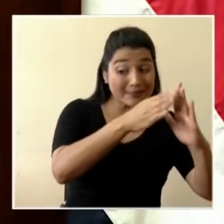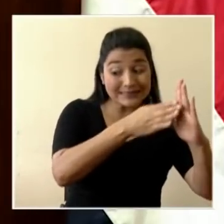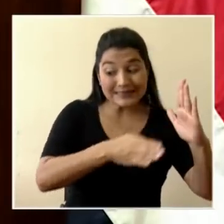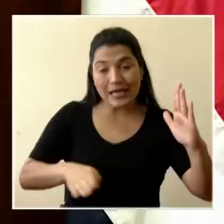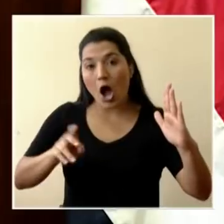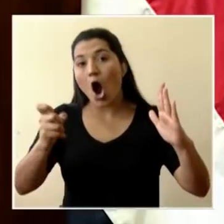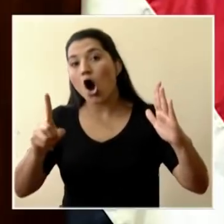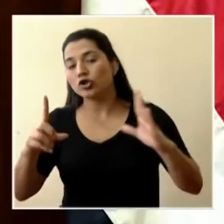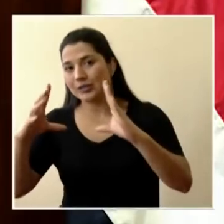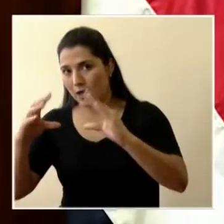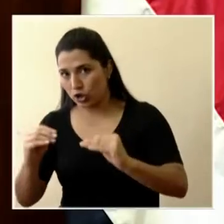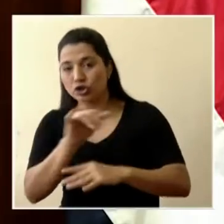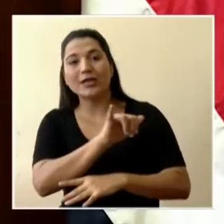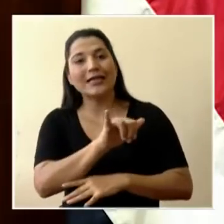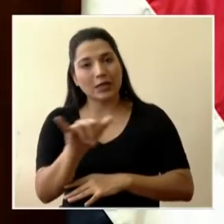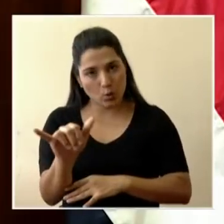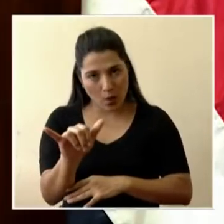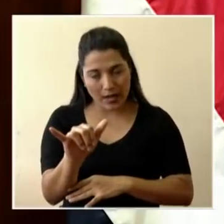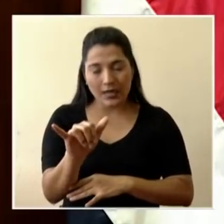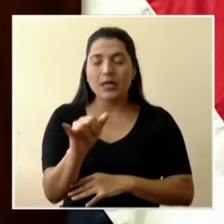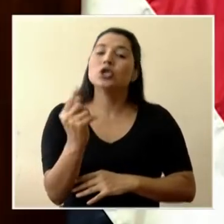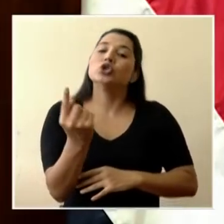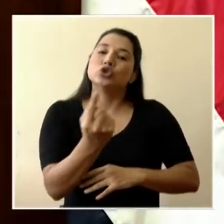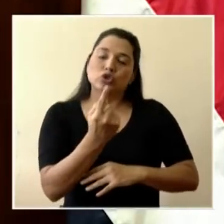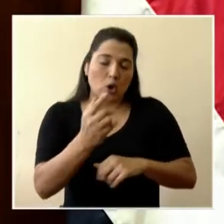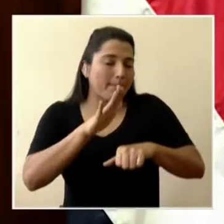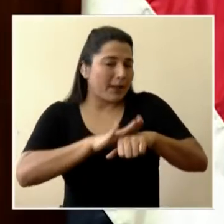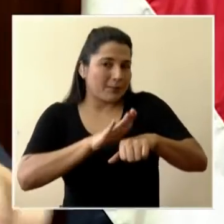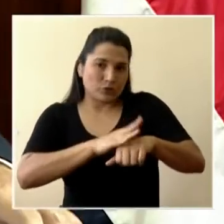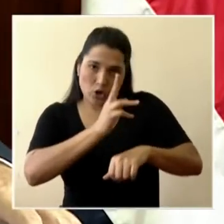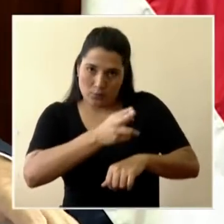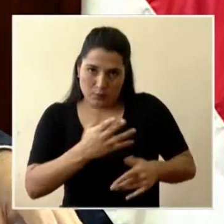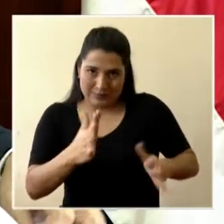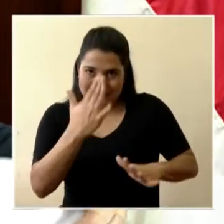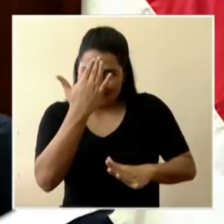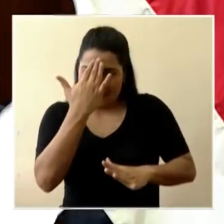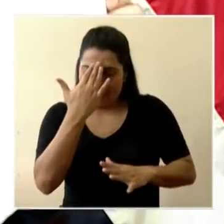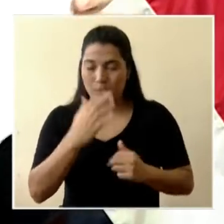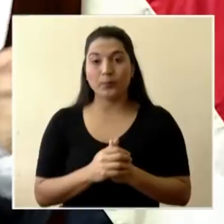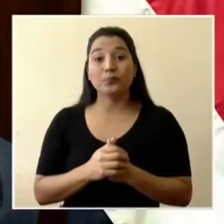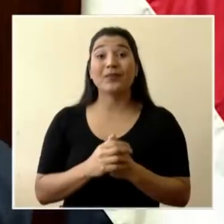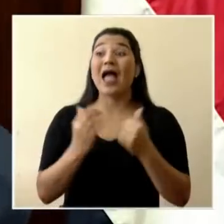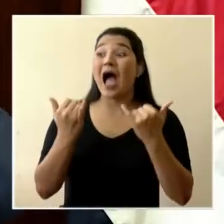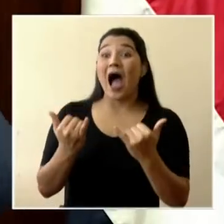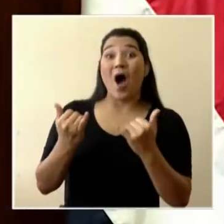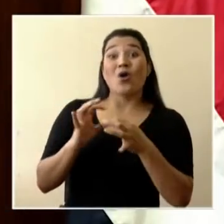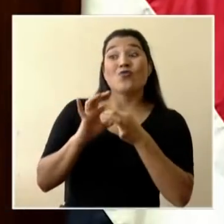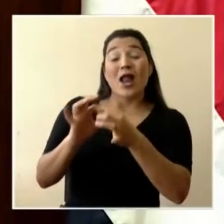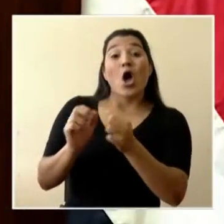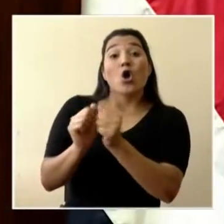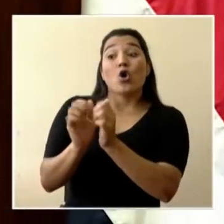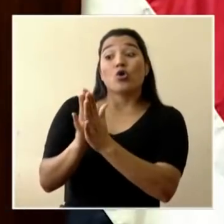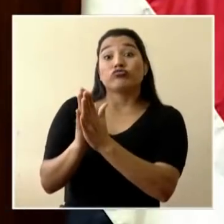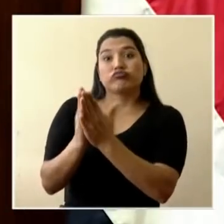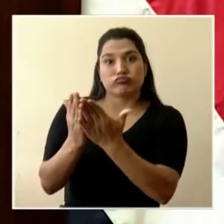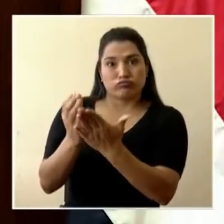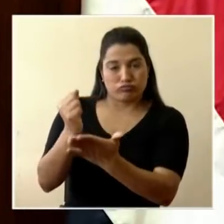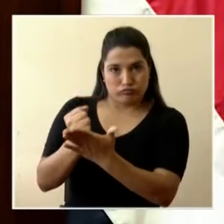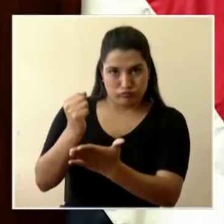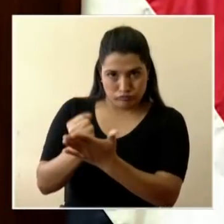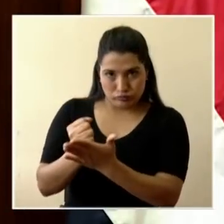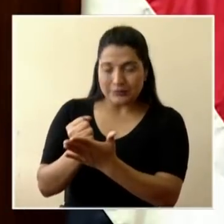noche, con las excepciones que ya se conocen. En el tema migratorio, aunque ya lo anunciamos en su momento, que también se